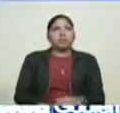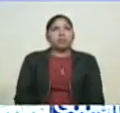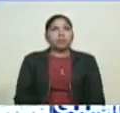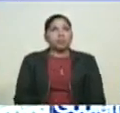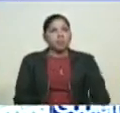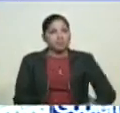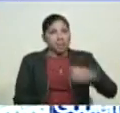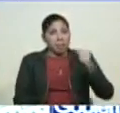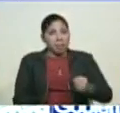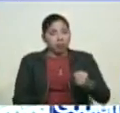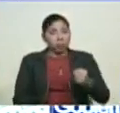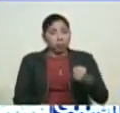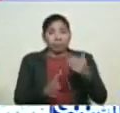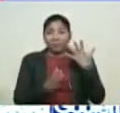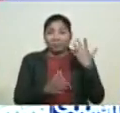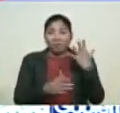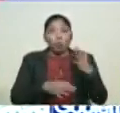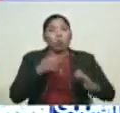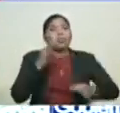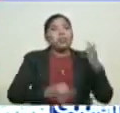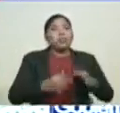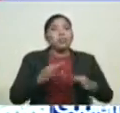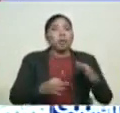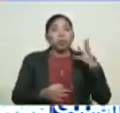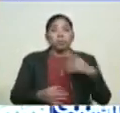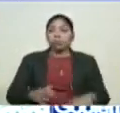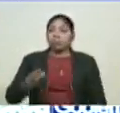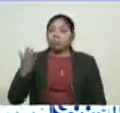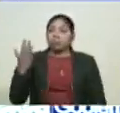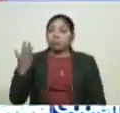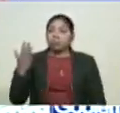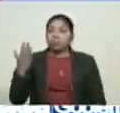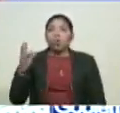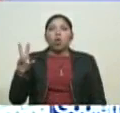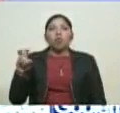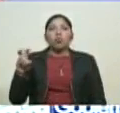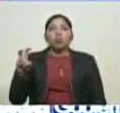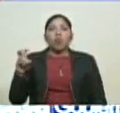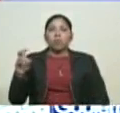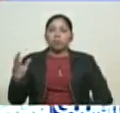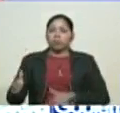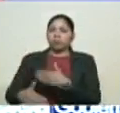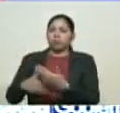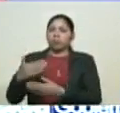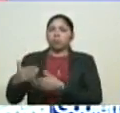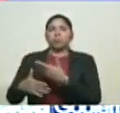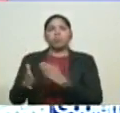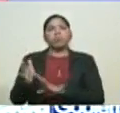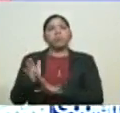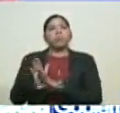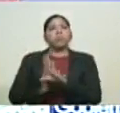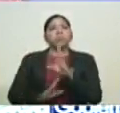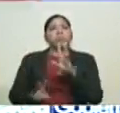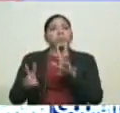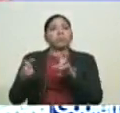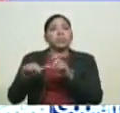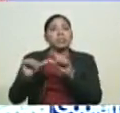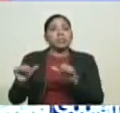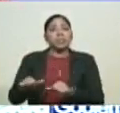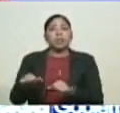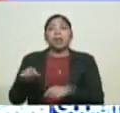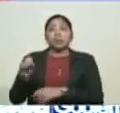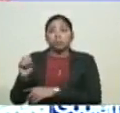la mano dura de la justicia y la mano que construye el nuevo sistema de precios. Hace falta un nuevo sistema de distribución